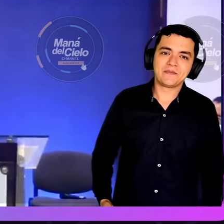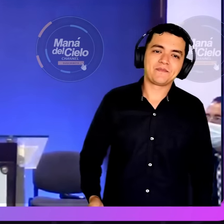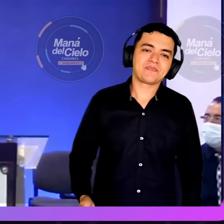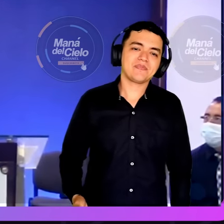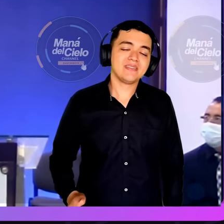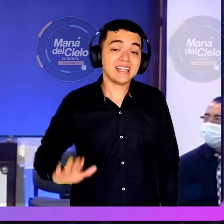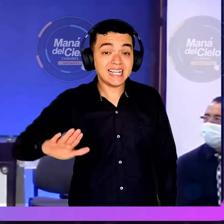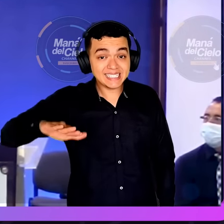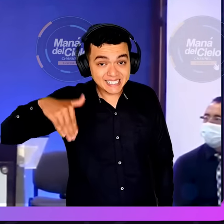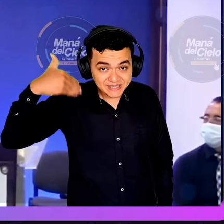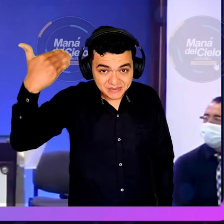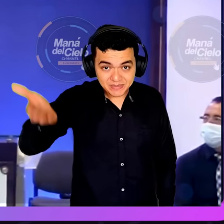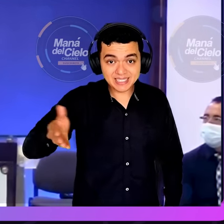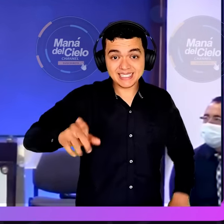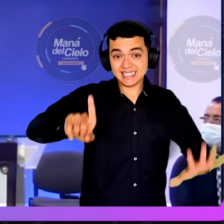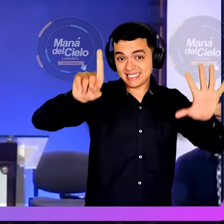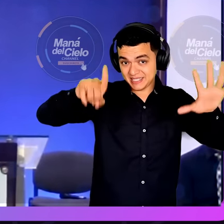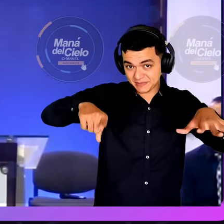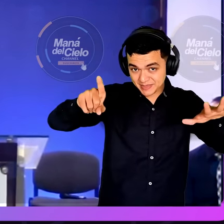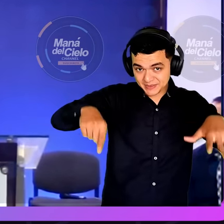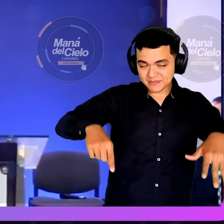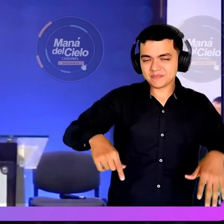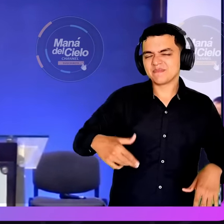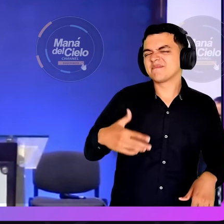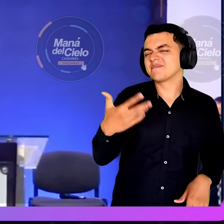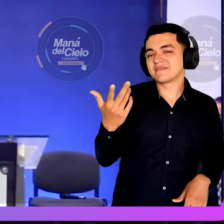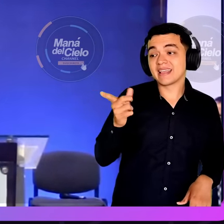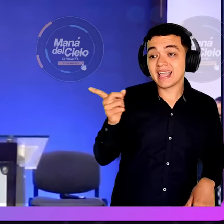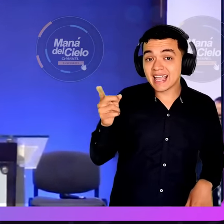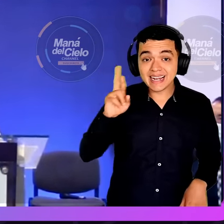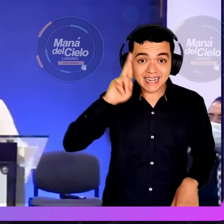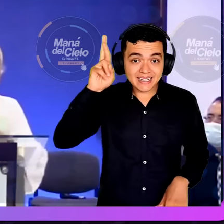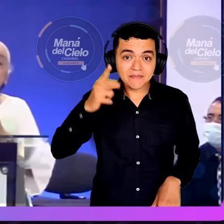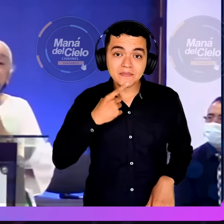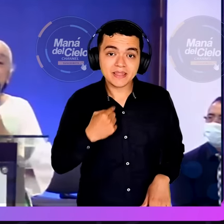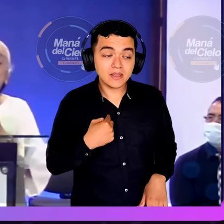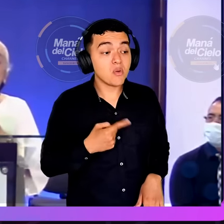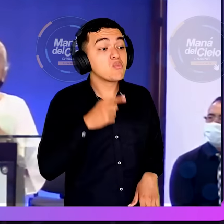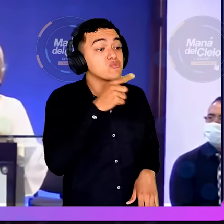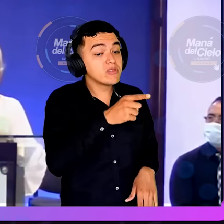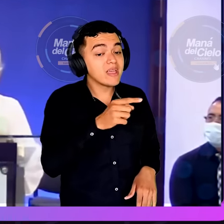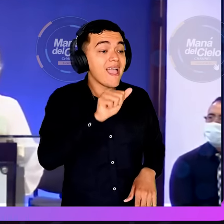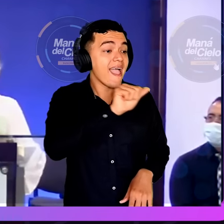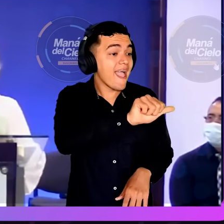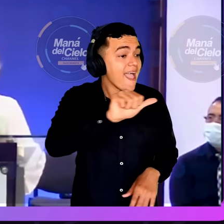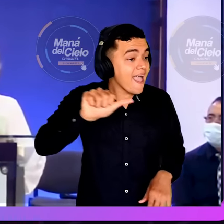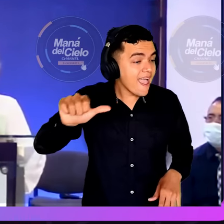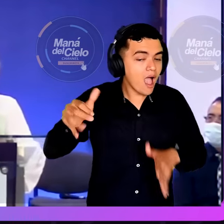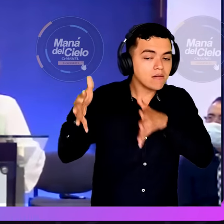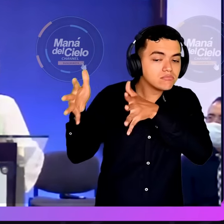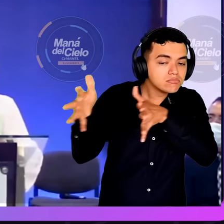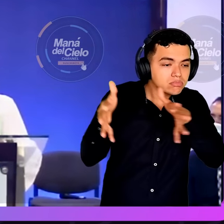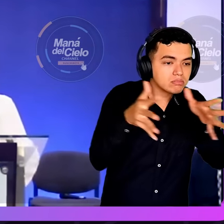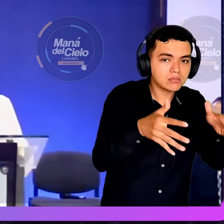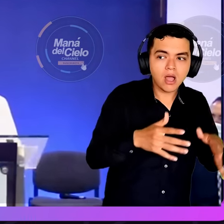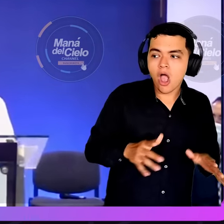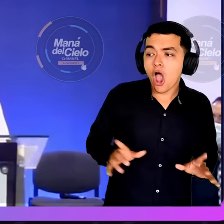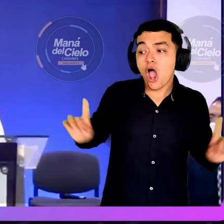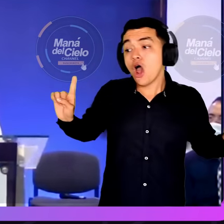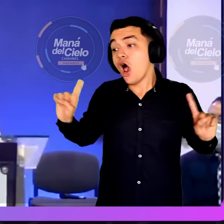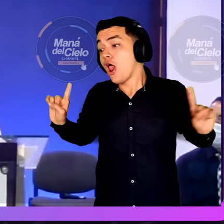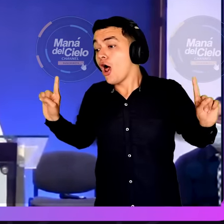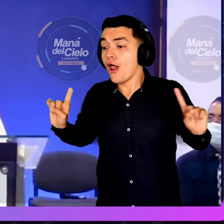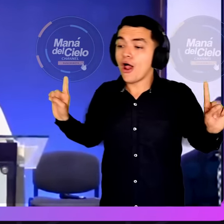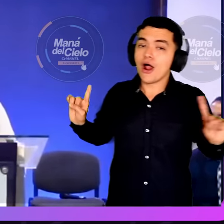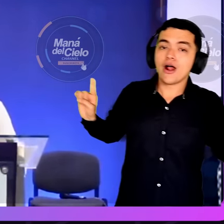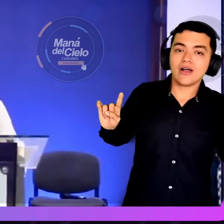creo que la primera vez que uno quiere que la gente no llegue, por el susto. Ahora, ya después, como a los 6 meses, un día me dijo, vas a dar